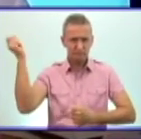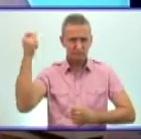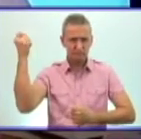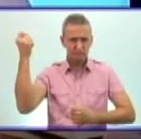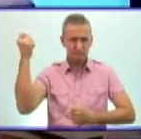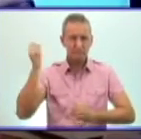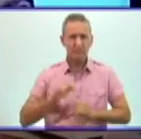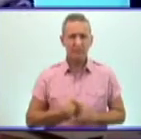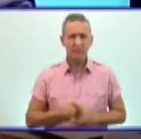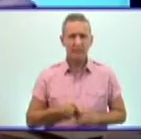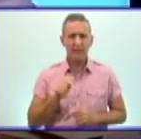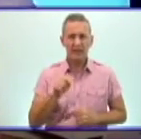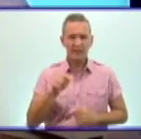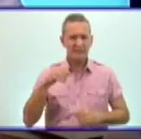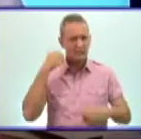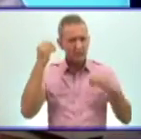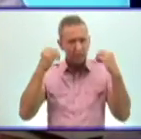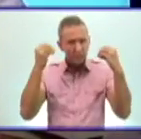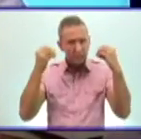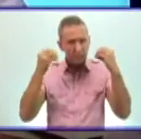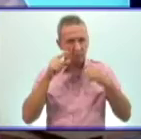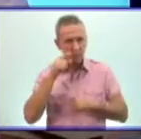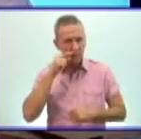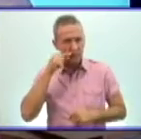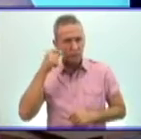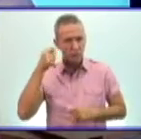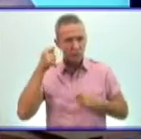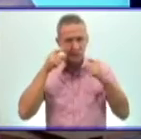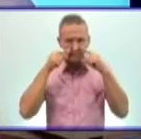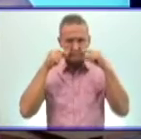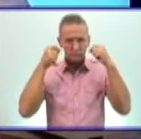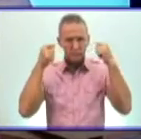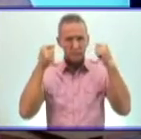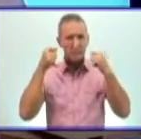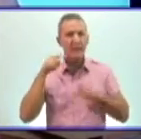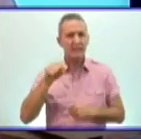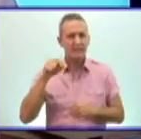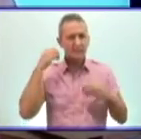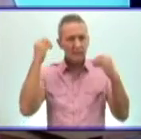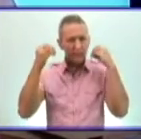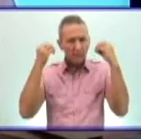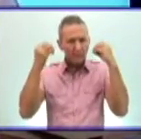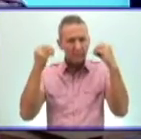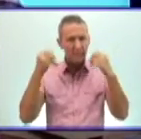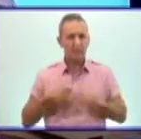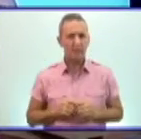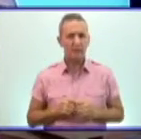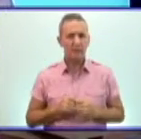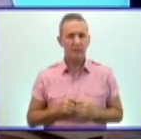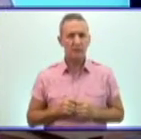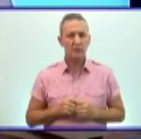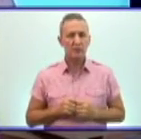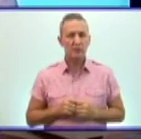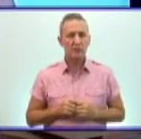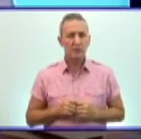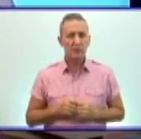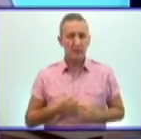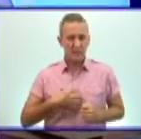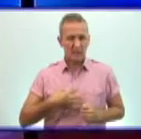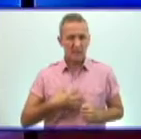ejercitarlo. Ese es el pensamiento del titán de bronce. Ese es el pensamiento de quien fuera o tuviera